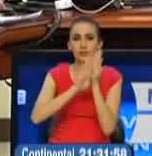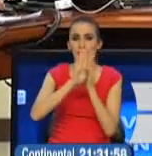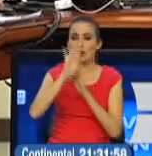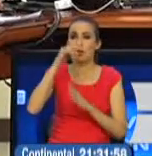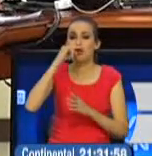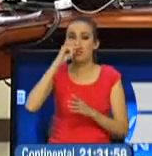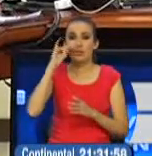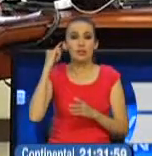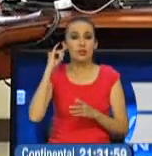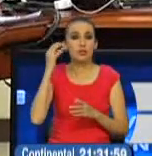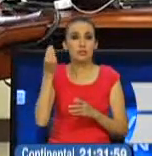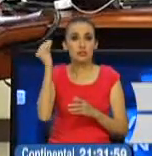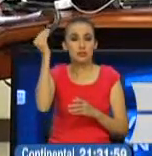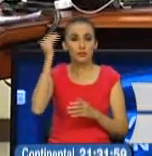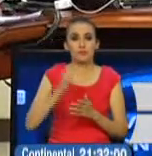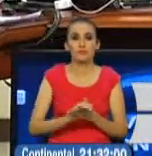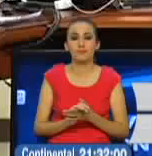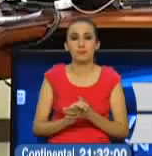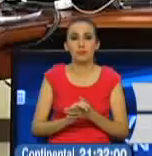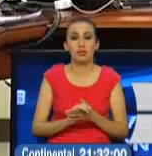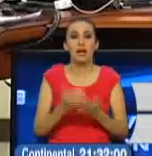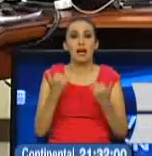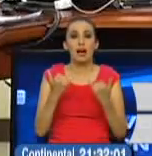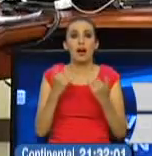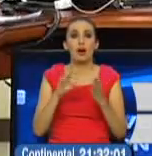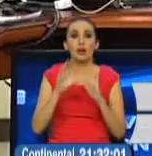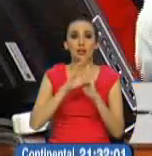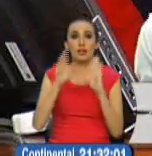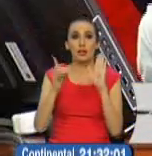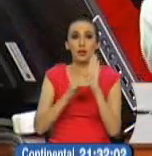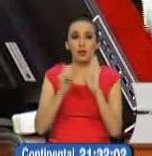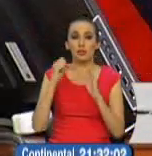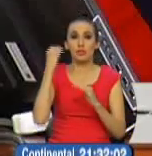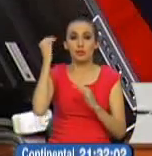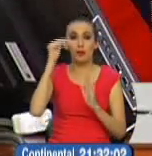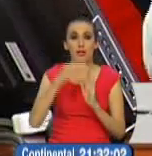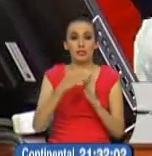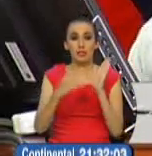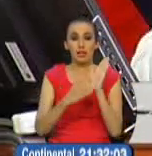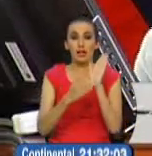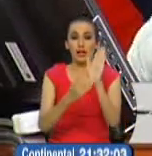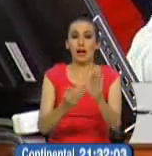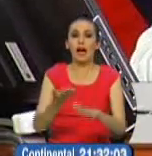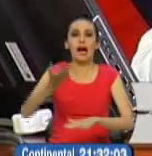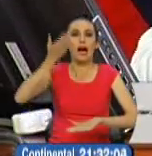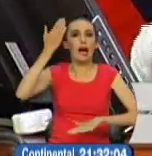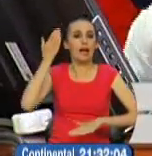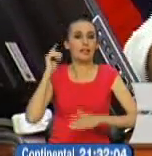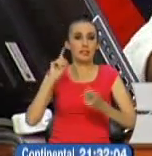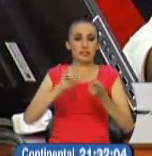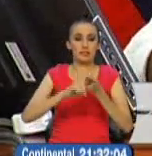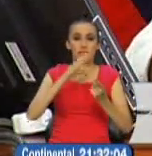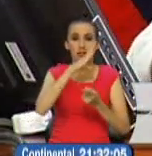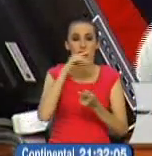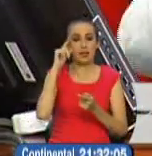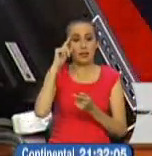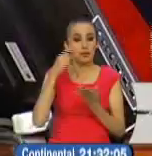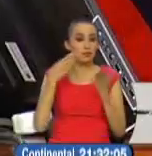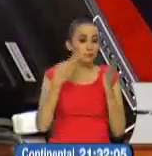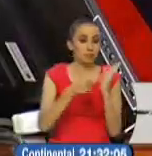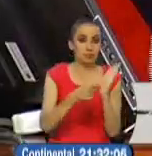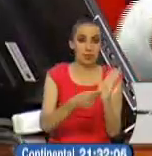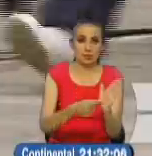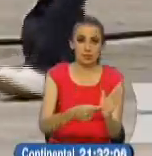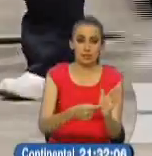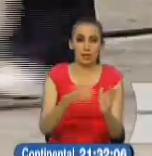propuesta de reformar el Código de la Niñez y Adolescencia fue presentada en el anterior régimen por el expresidente Rafael Correa. Las reformas a la